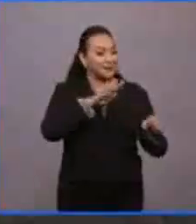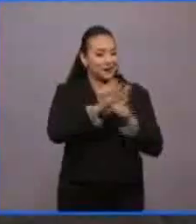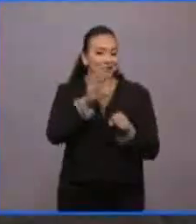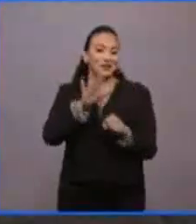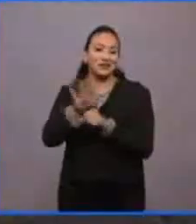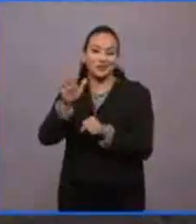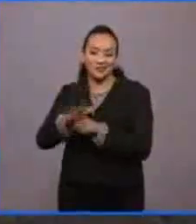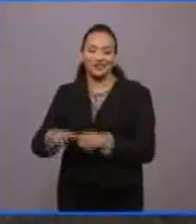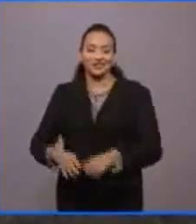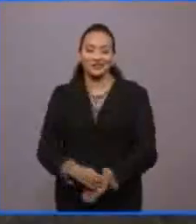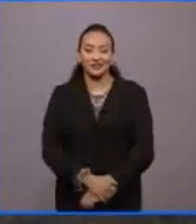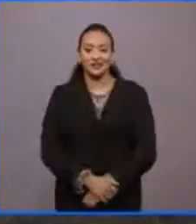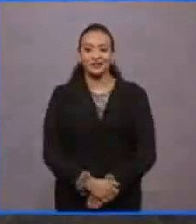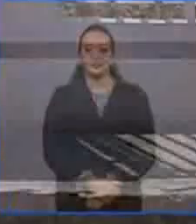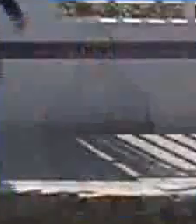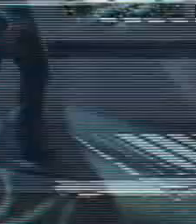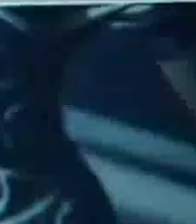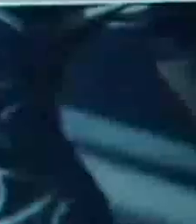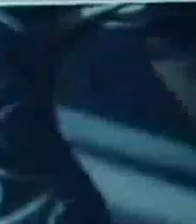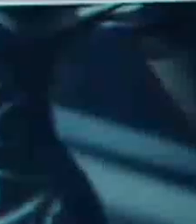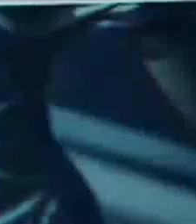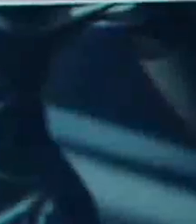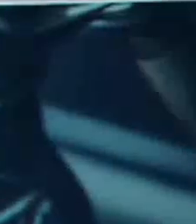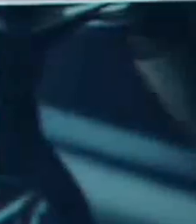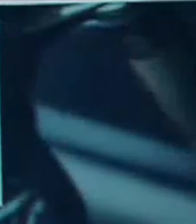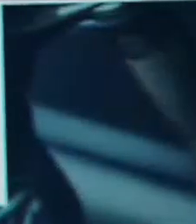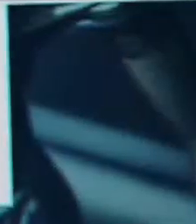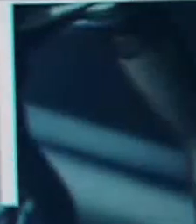imprevistos en las casillas.